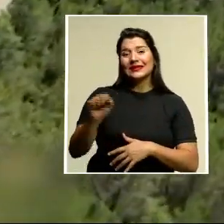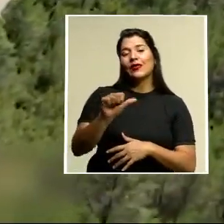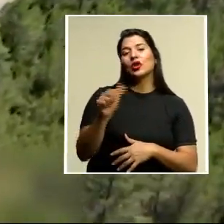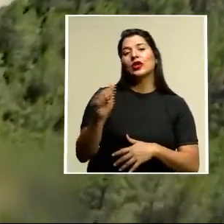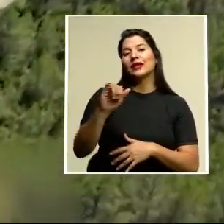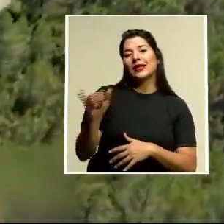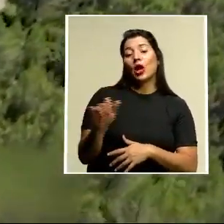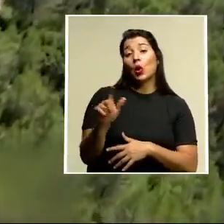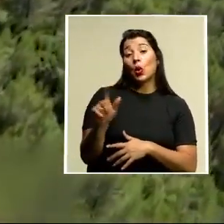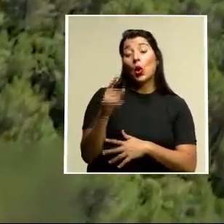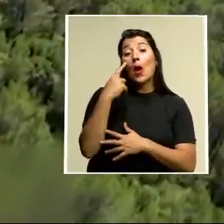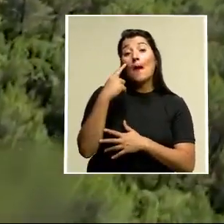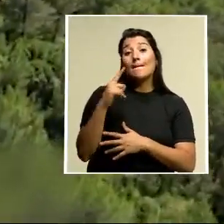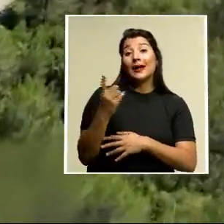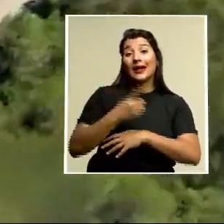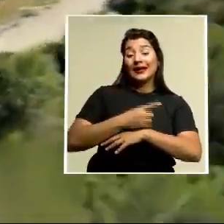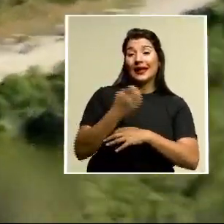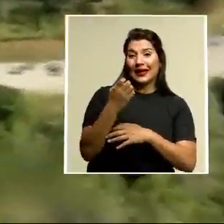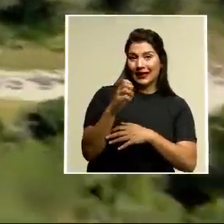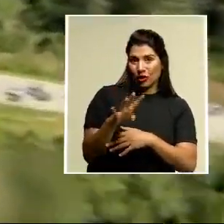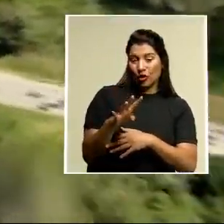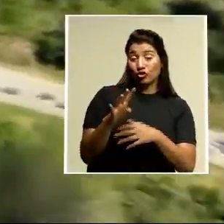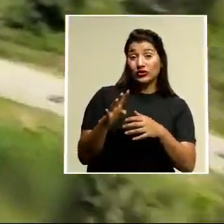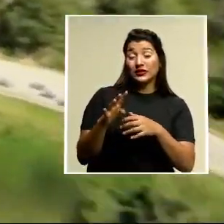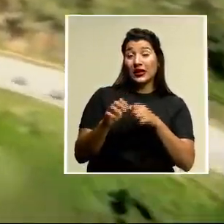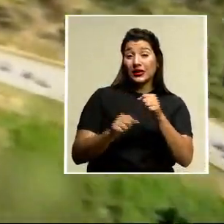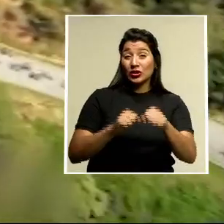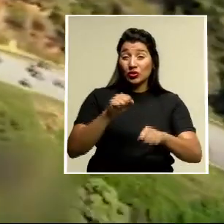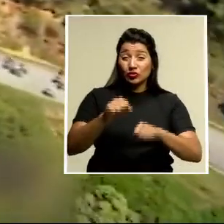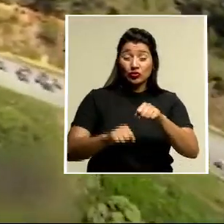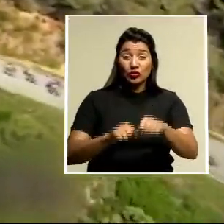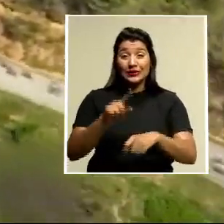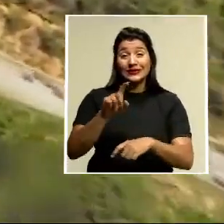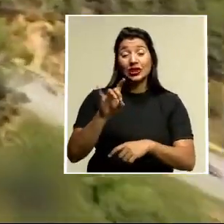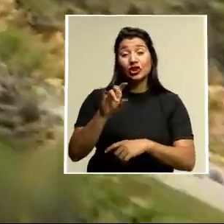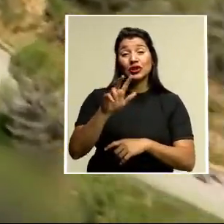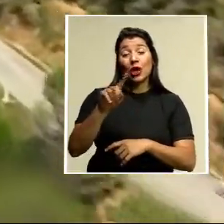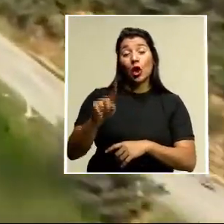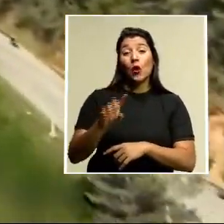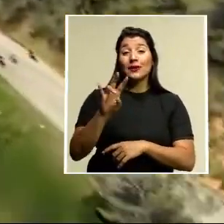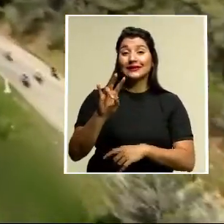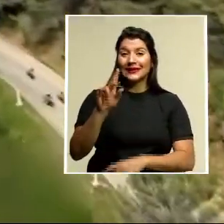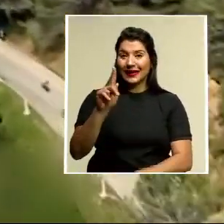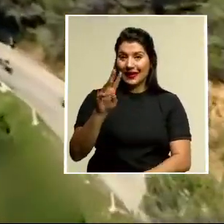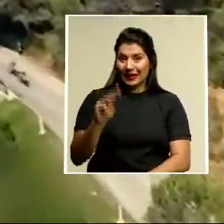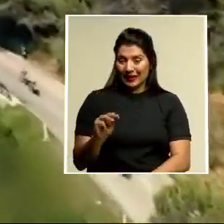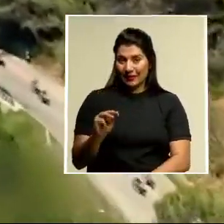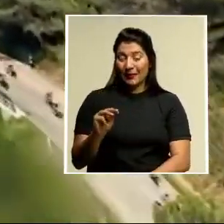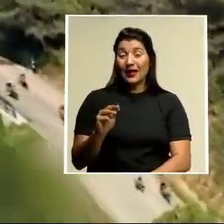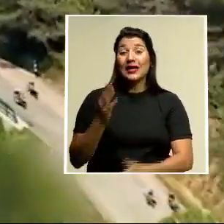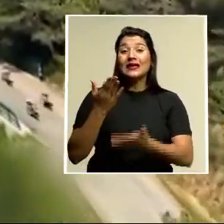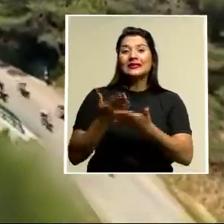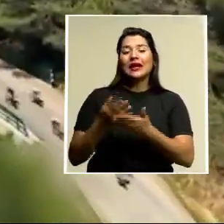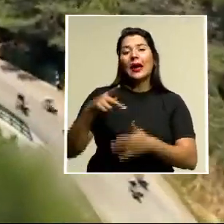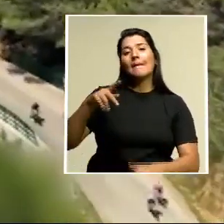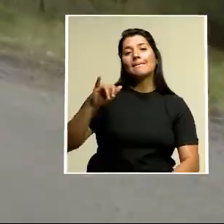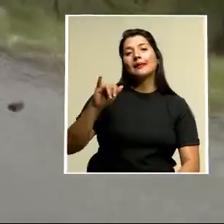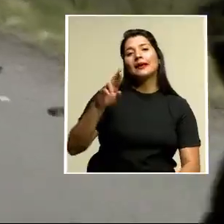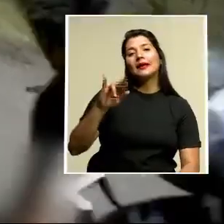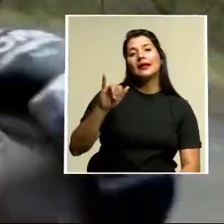Carcassona, e iguala el récord de 34 triunfos parciales en la gran vuelta de la leyenda del ciclismo belga